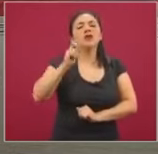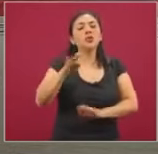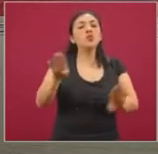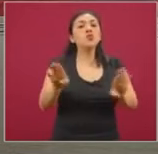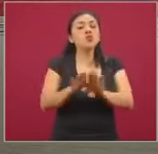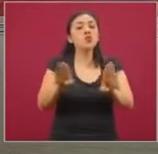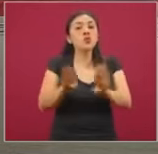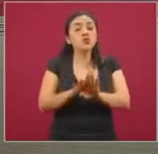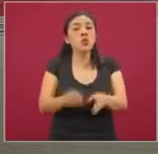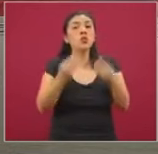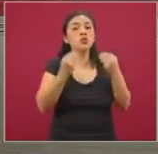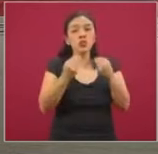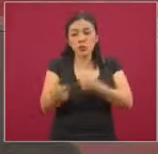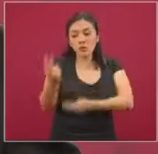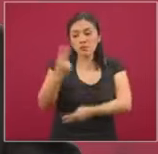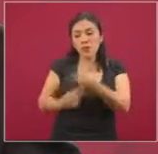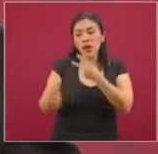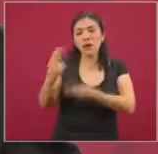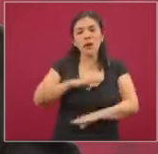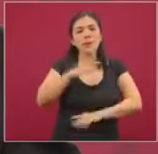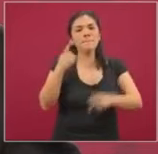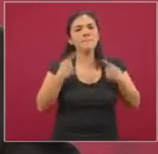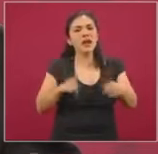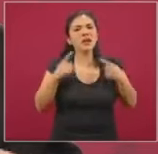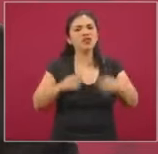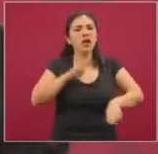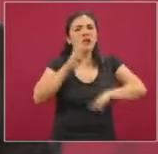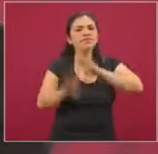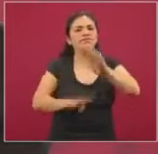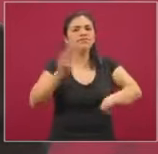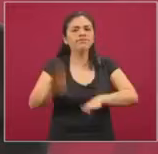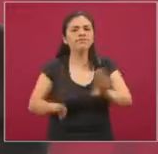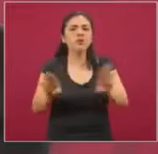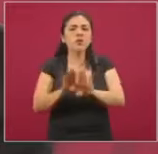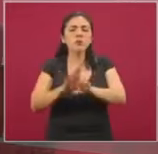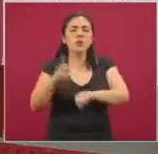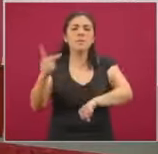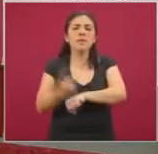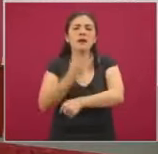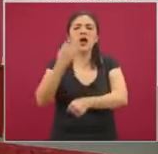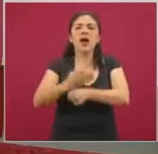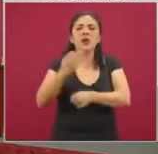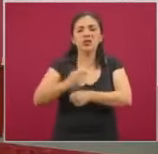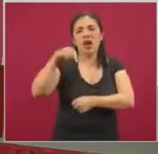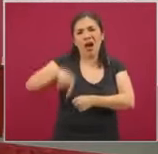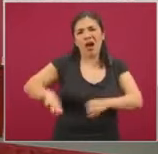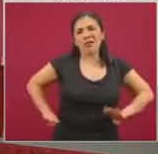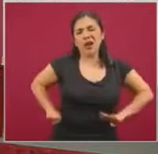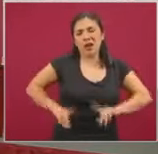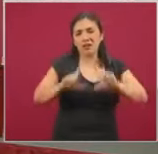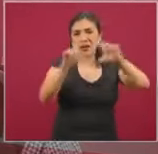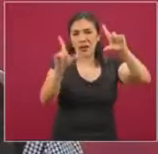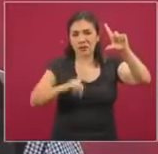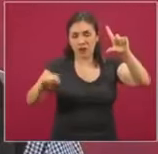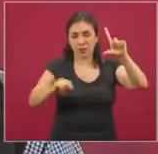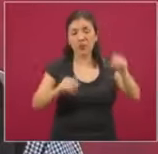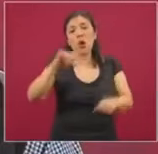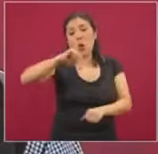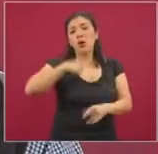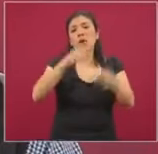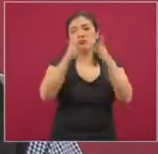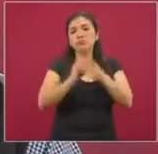exceso de mortalidad en relación a lo que está ocurriendo en el panorama nacional. Hoy día vamos a ver datos para cada una